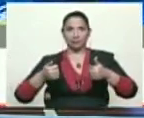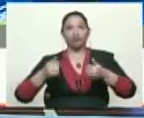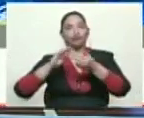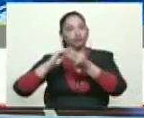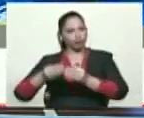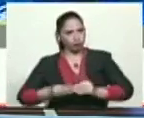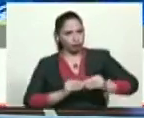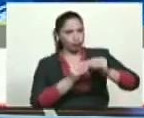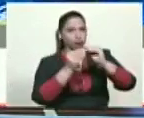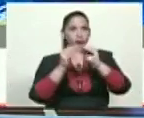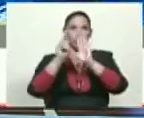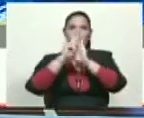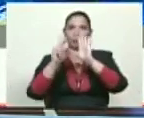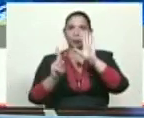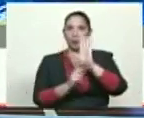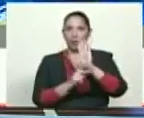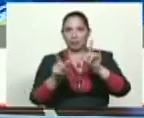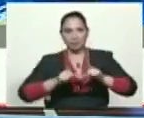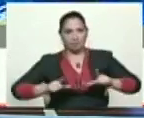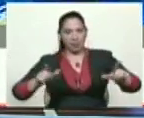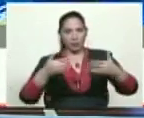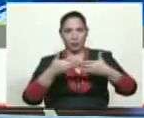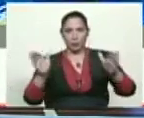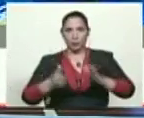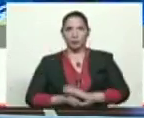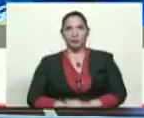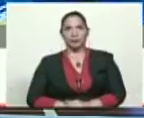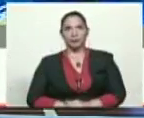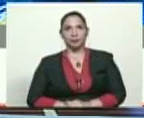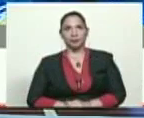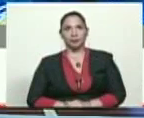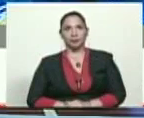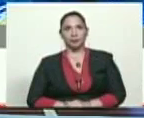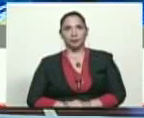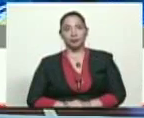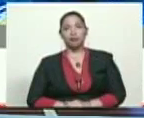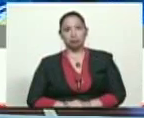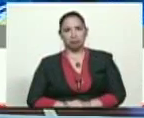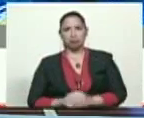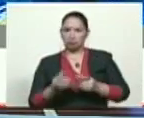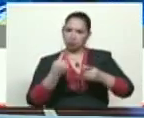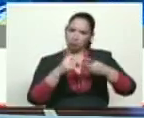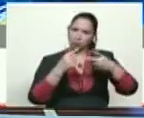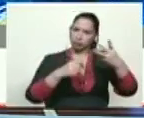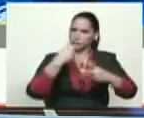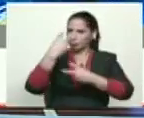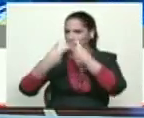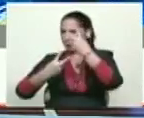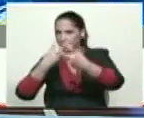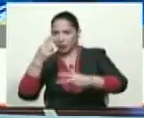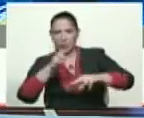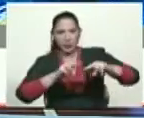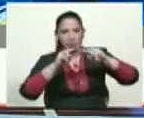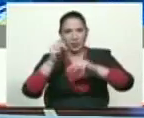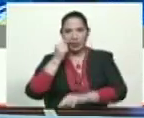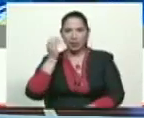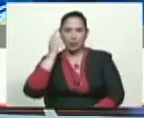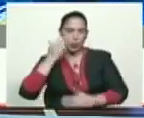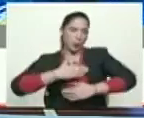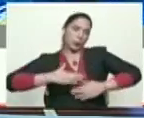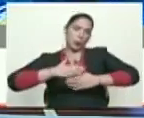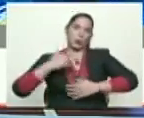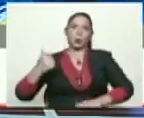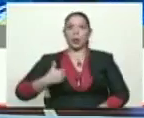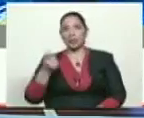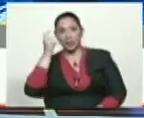de los parques los espacios públicos para que tengamos opciones para llevar a los niños y a niñas a disfrutar cualquier